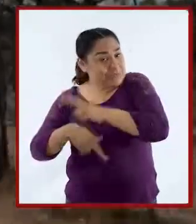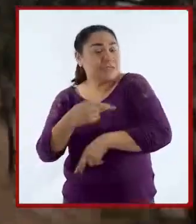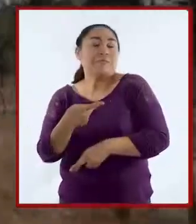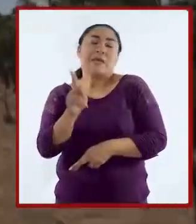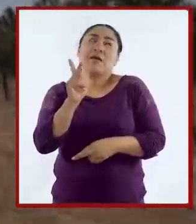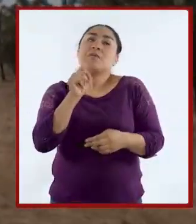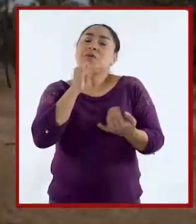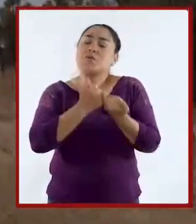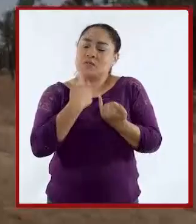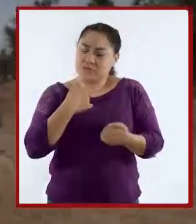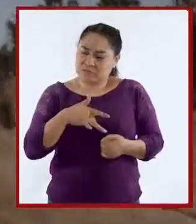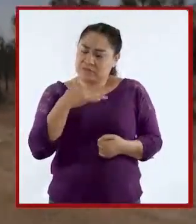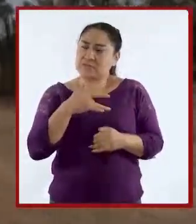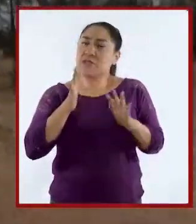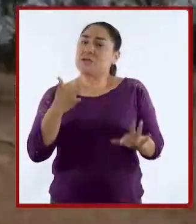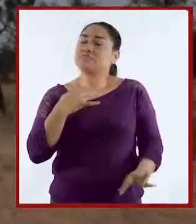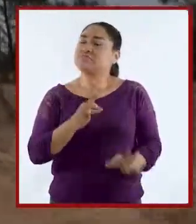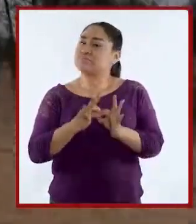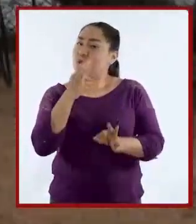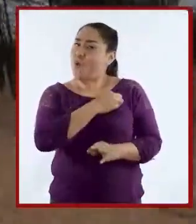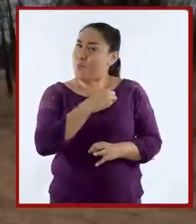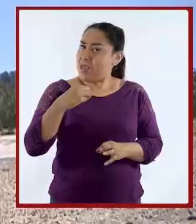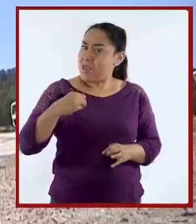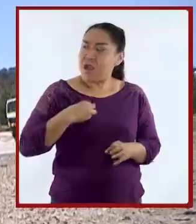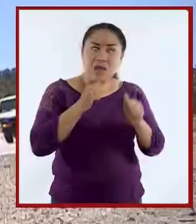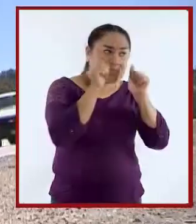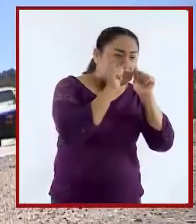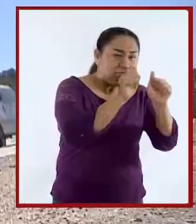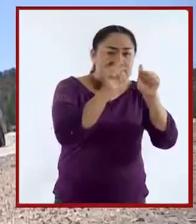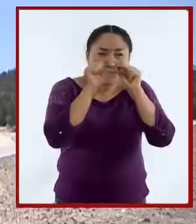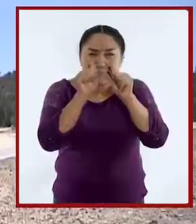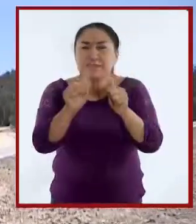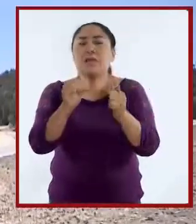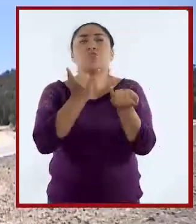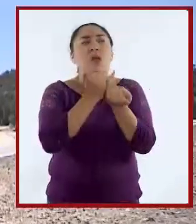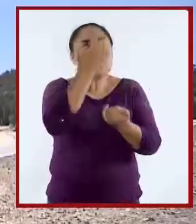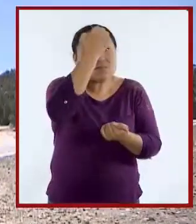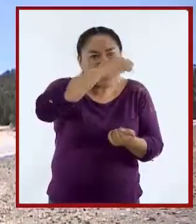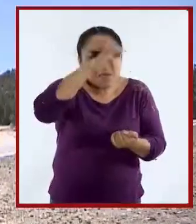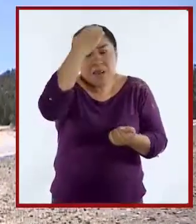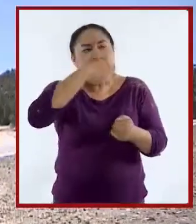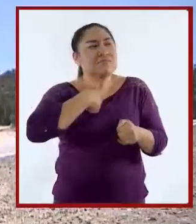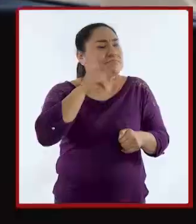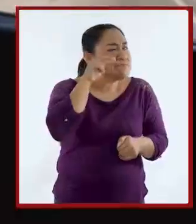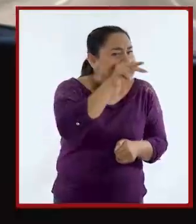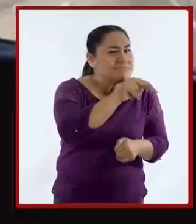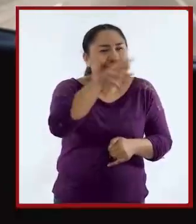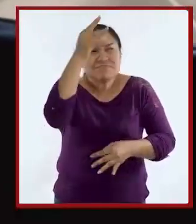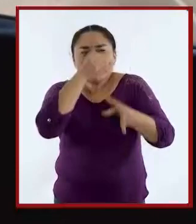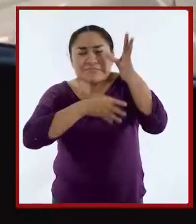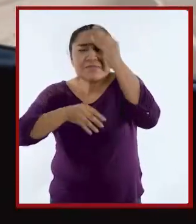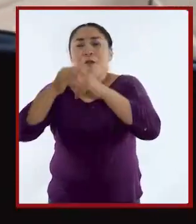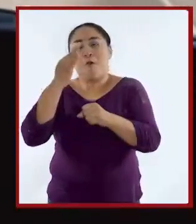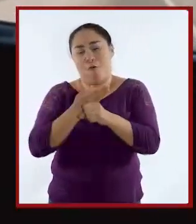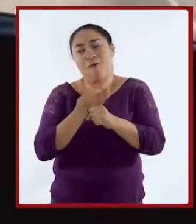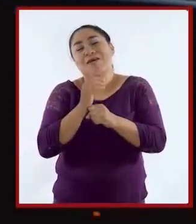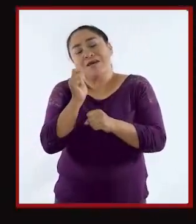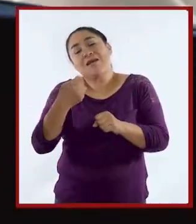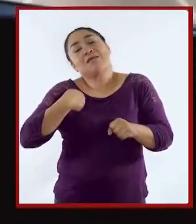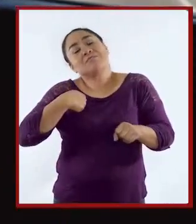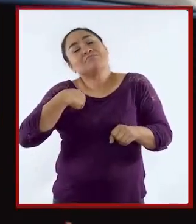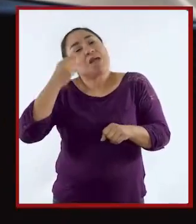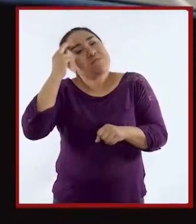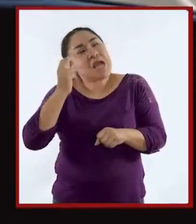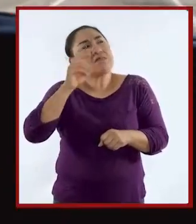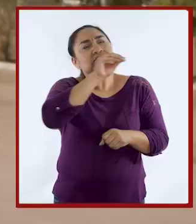pero por otro lado, la satisfacción del deber cumplido y todas esas anécdotas, todos esos aprendizajes que estos